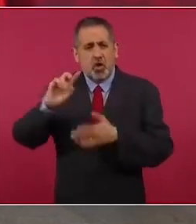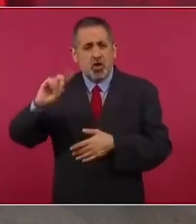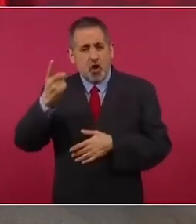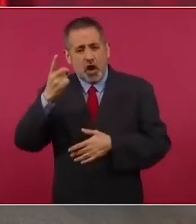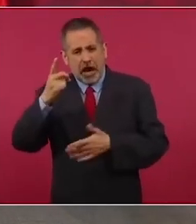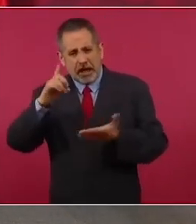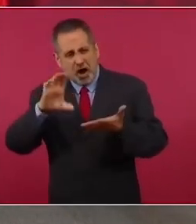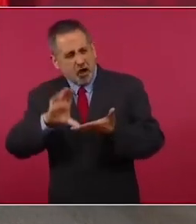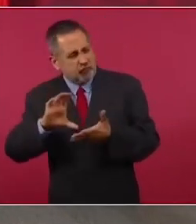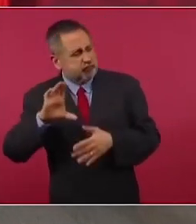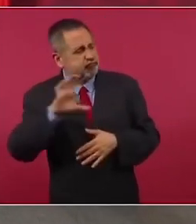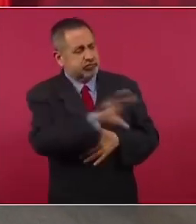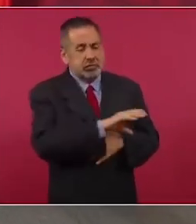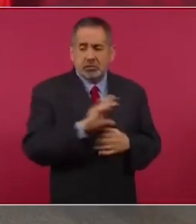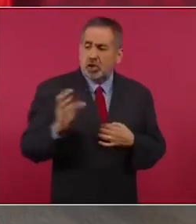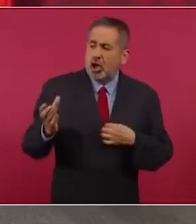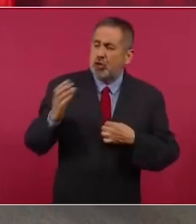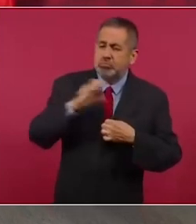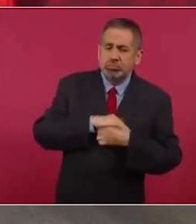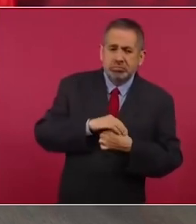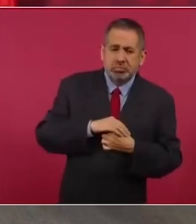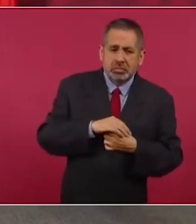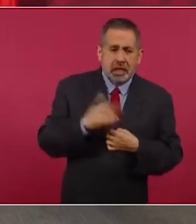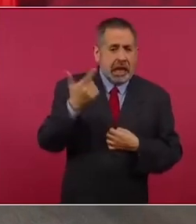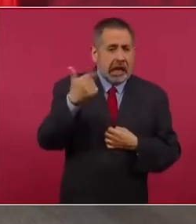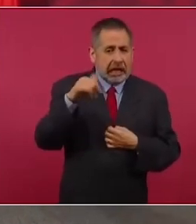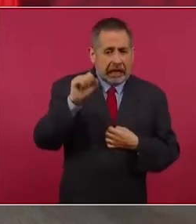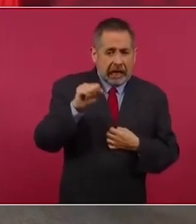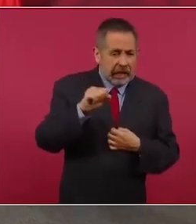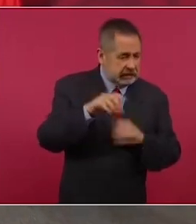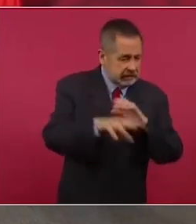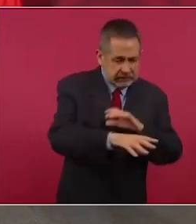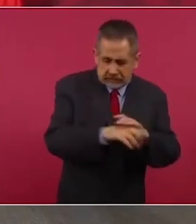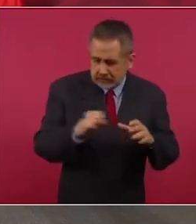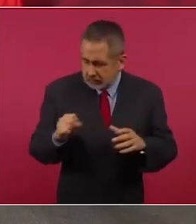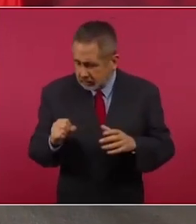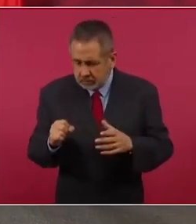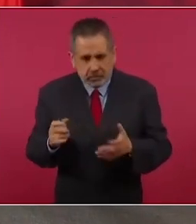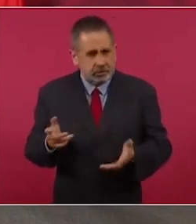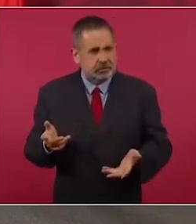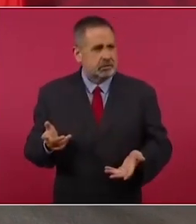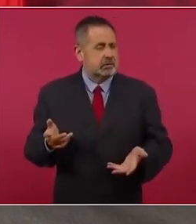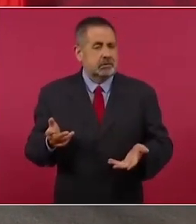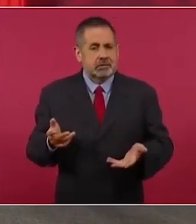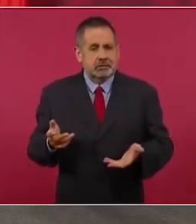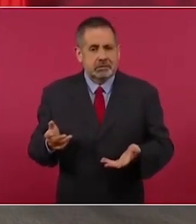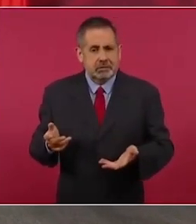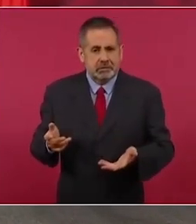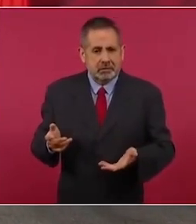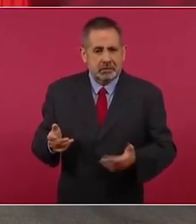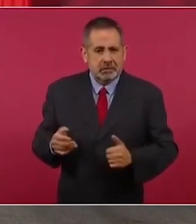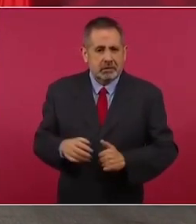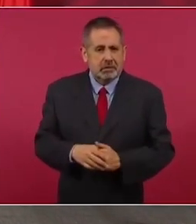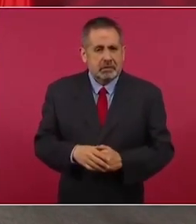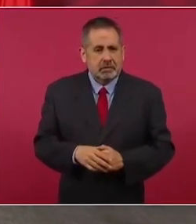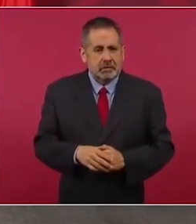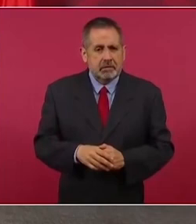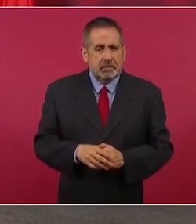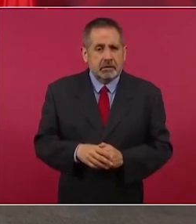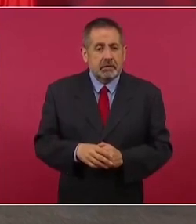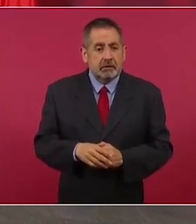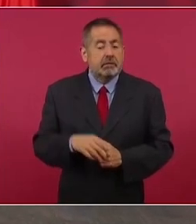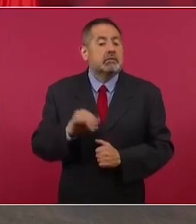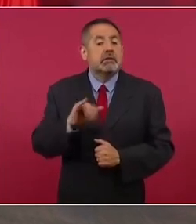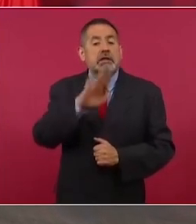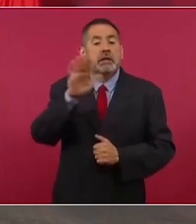$25 mil millones de dólares. Gas, precisamente, que iban